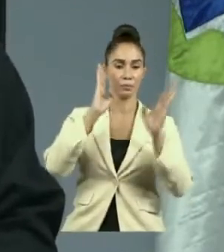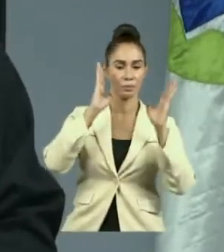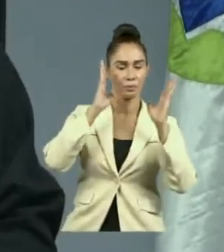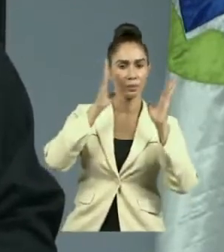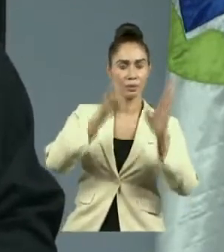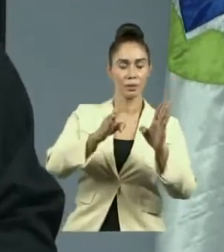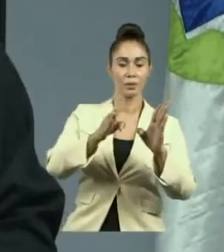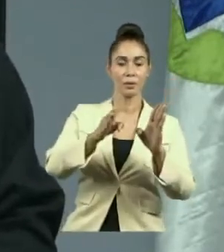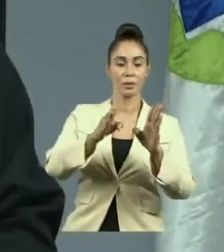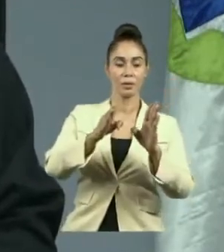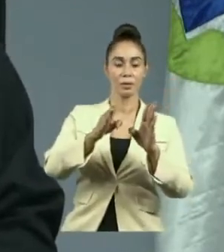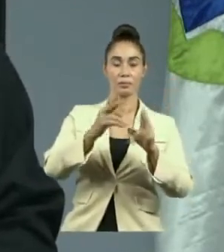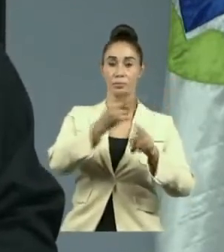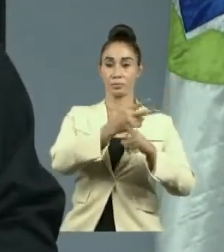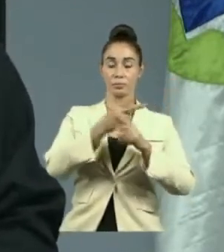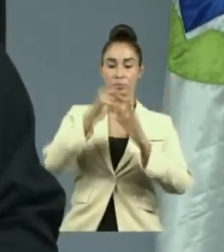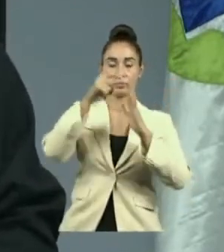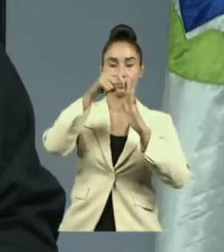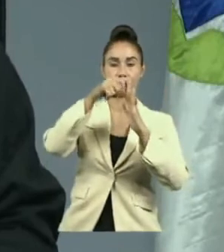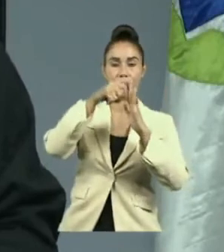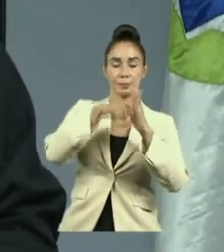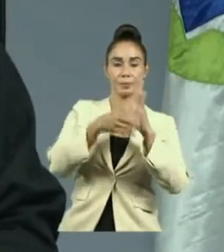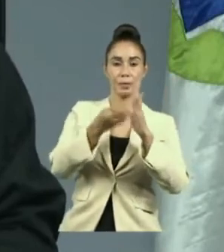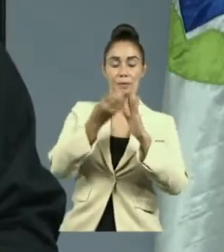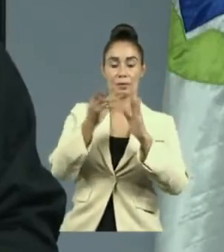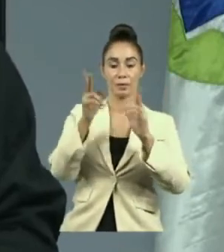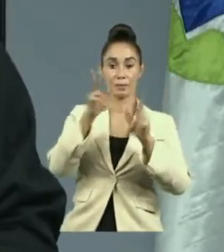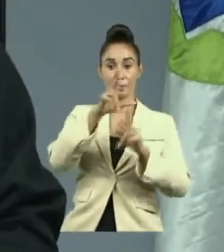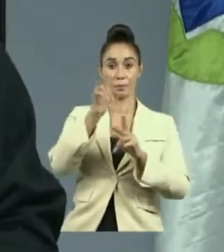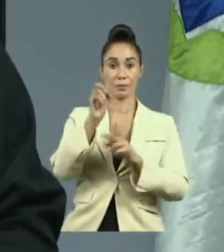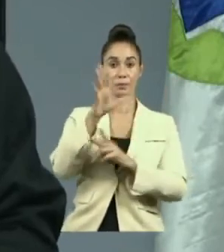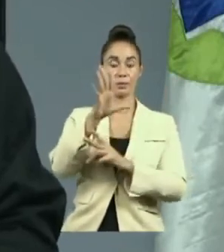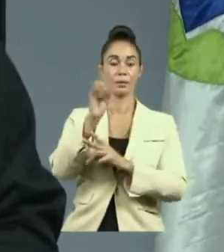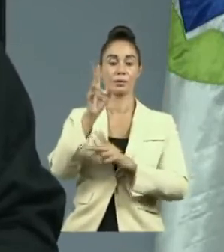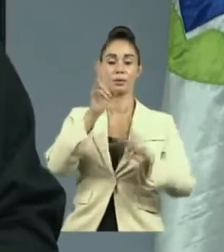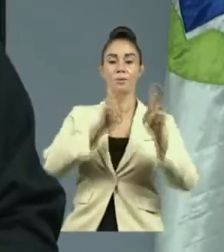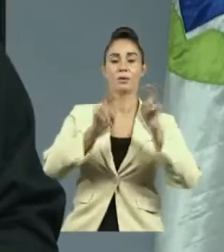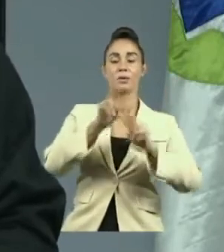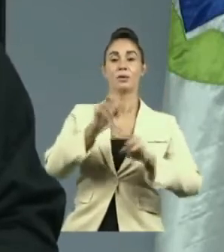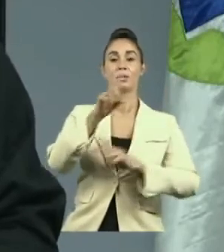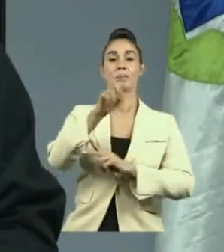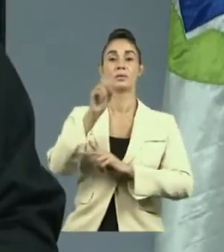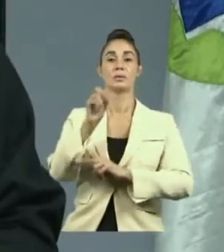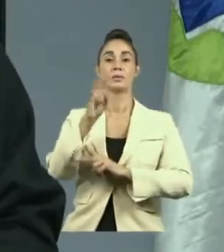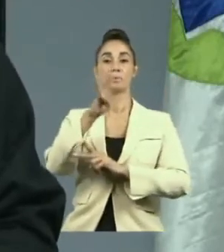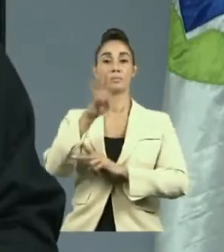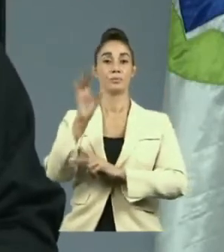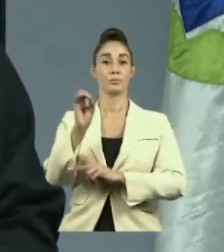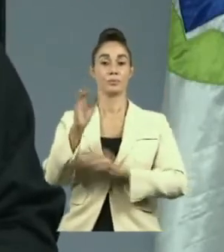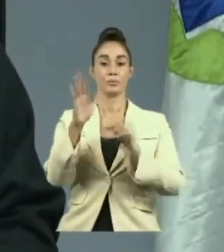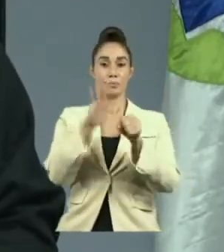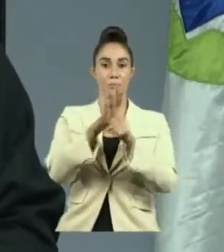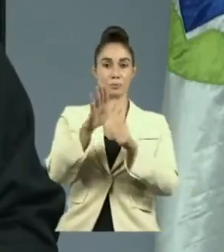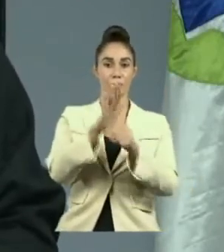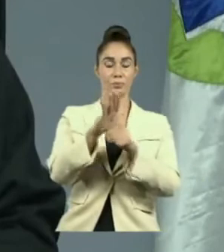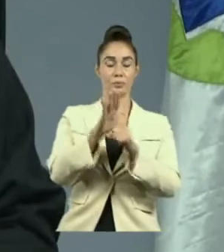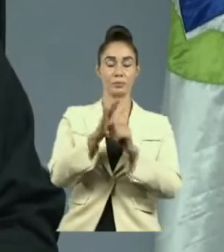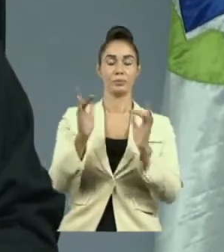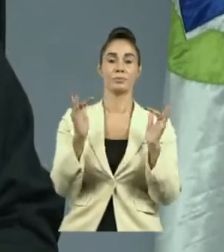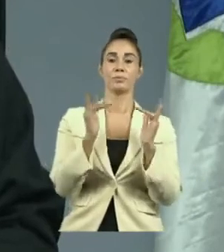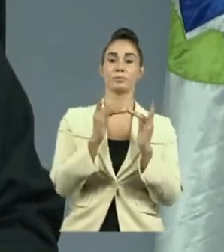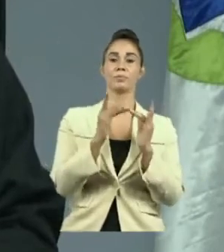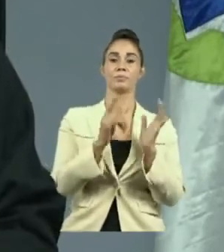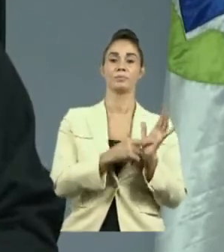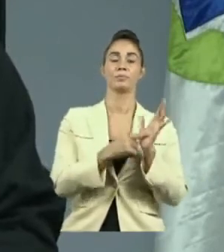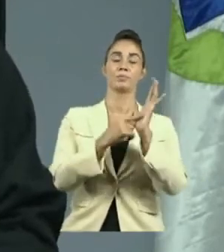305 que estamos monitoreando hay 144 empleadas en este momento en las camas que